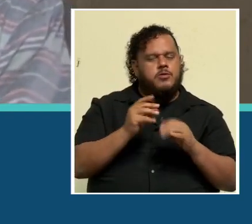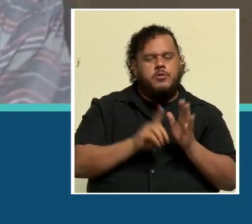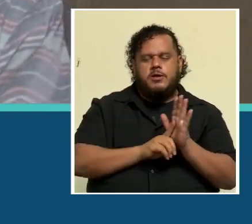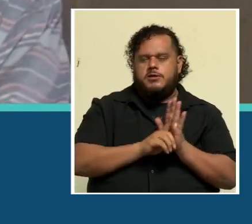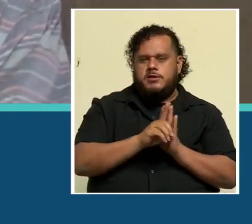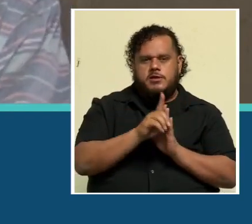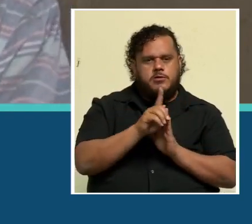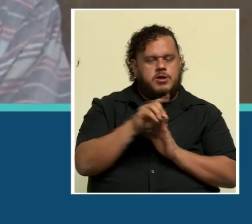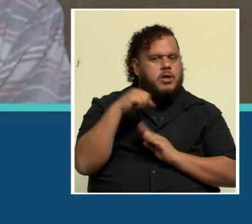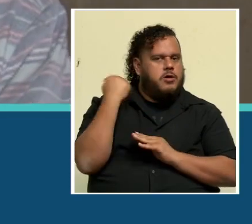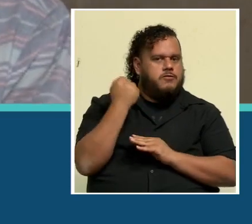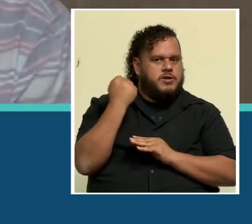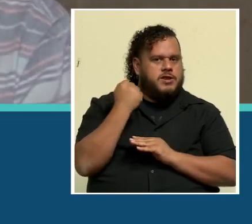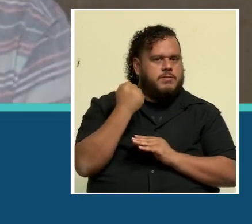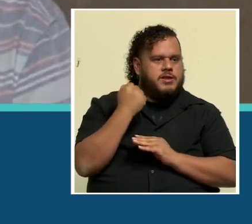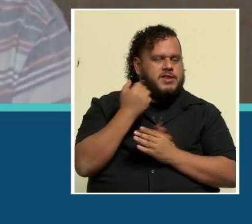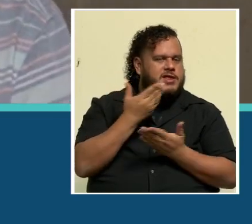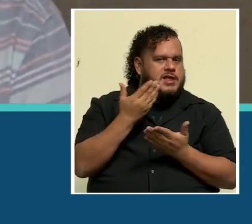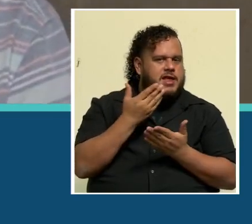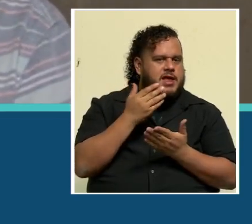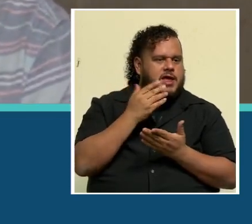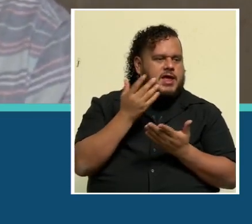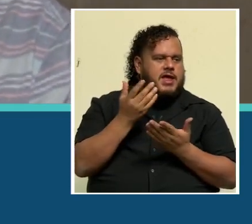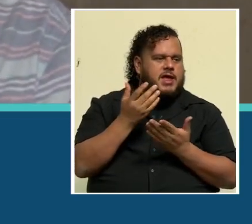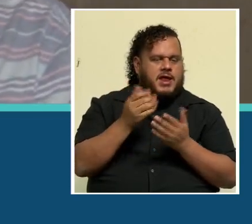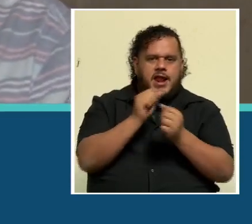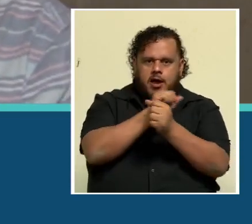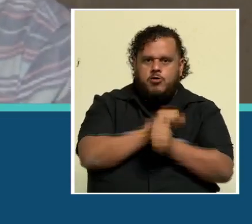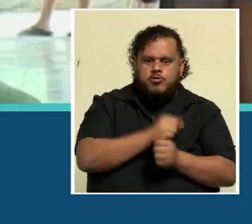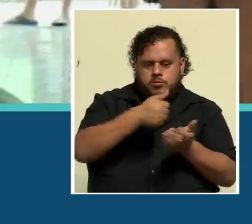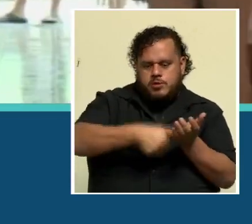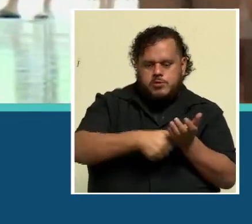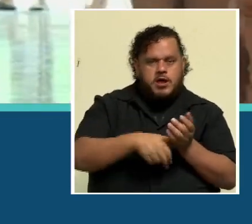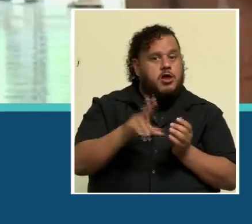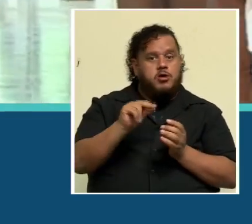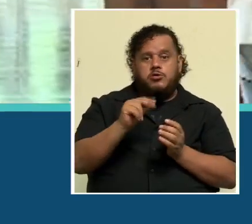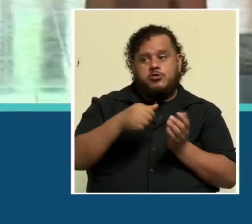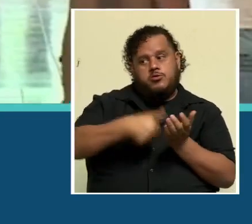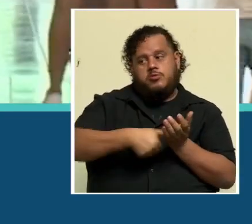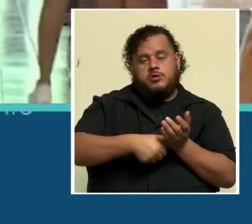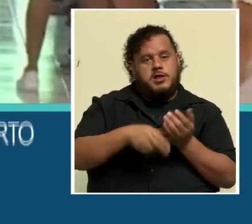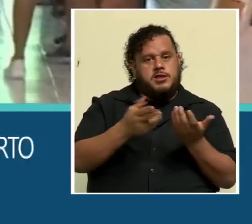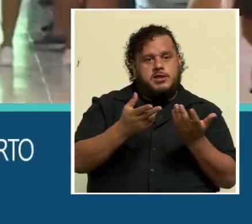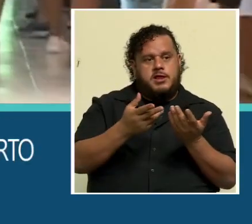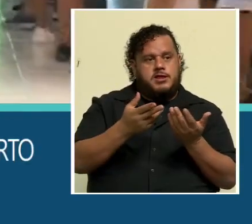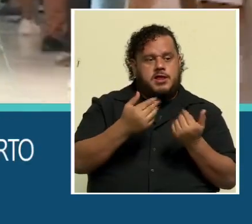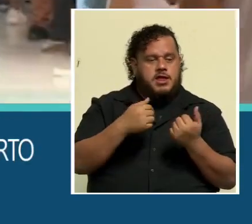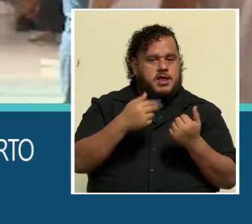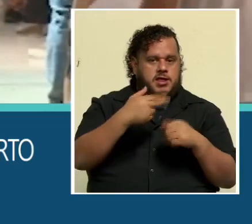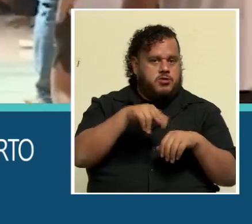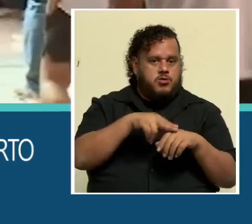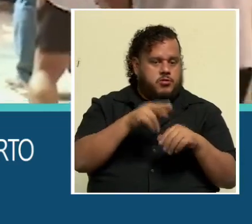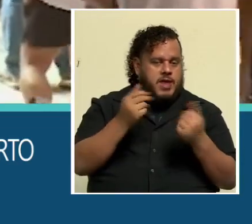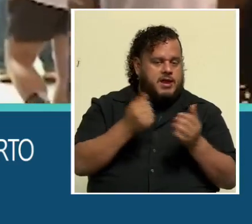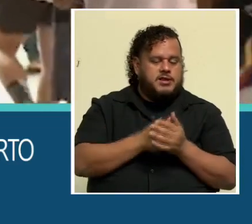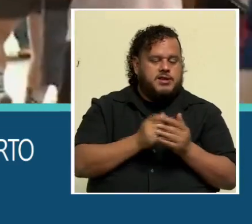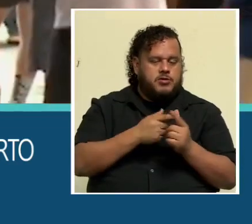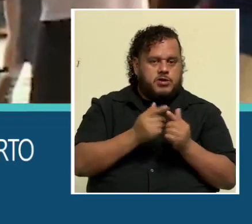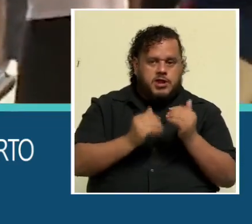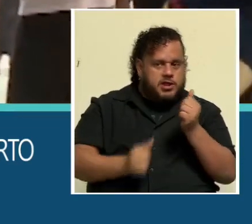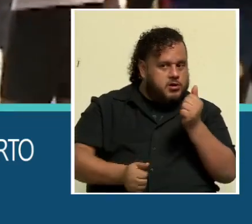desarrollado fuertemente el hábito de votar. Entonces no son votantes habituales. Y le